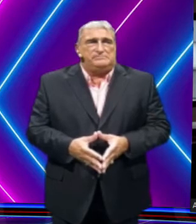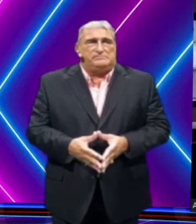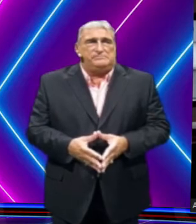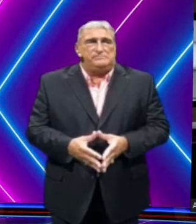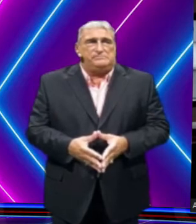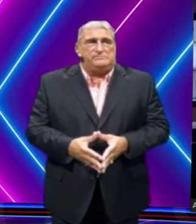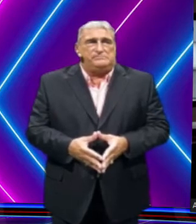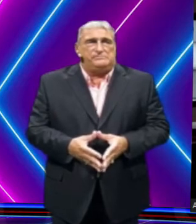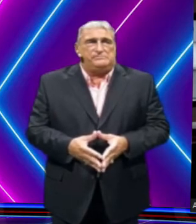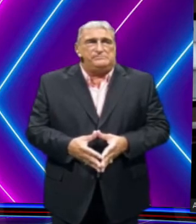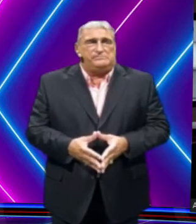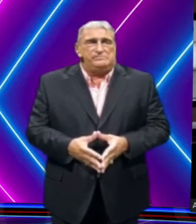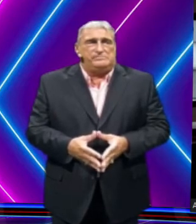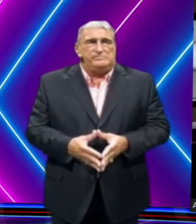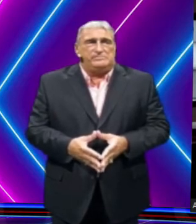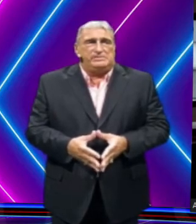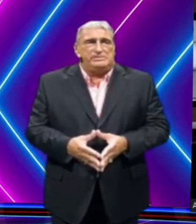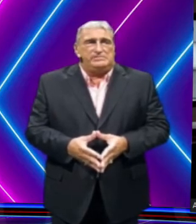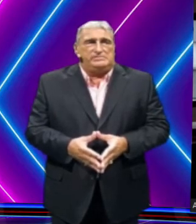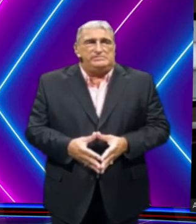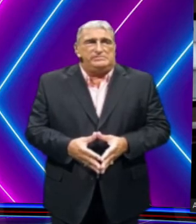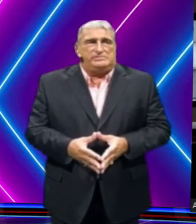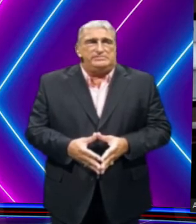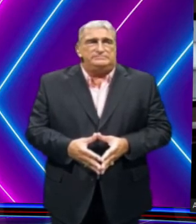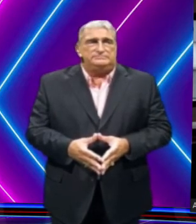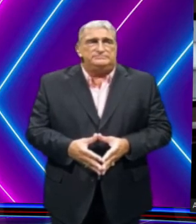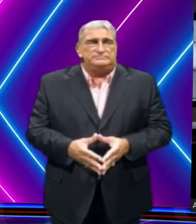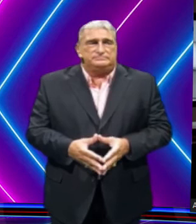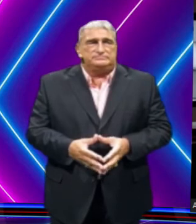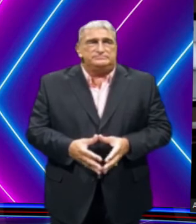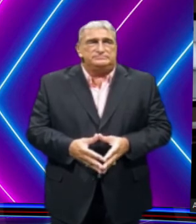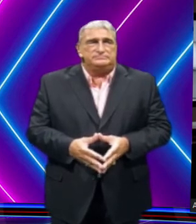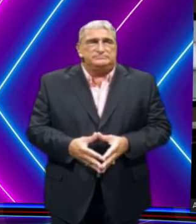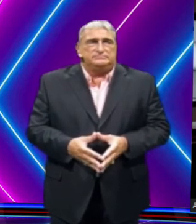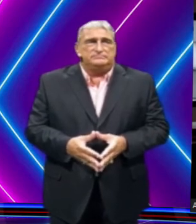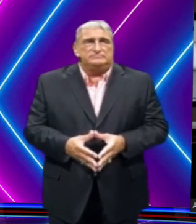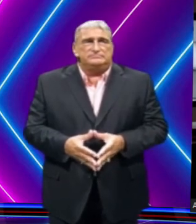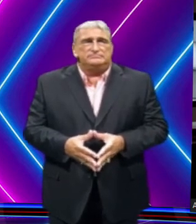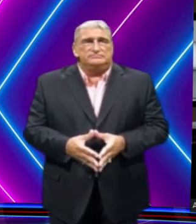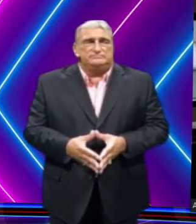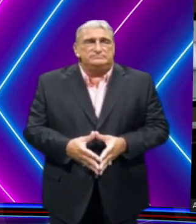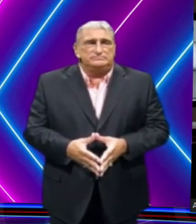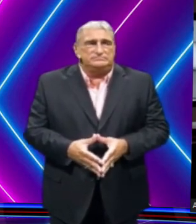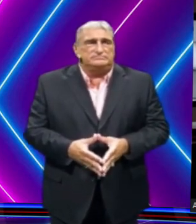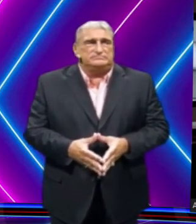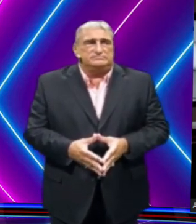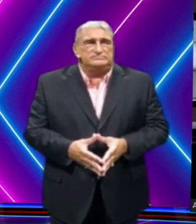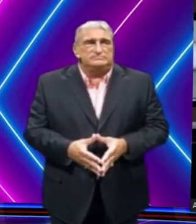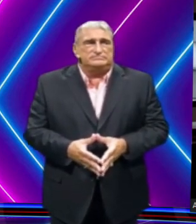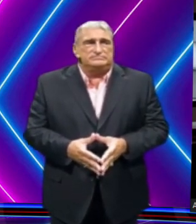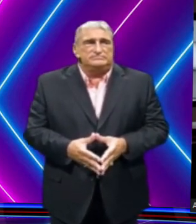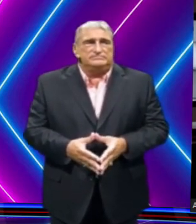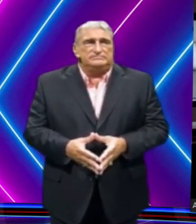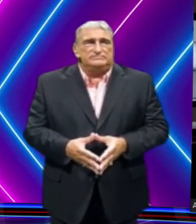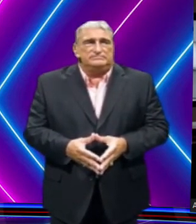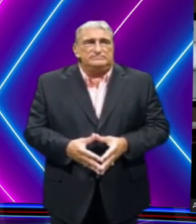para que me cuenten una historia que ya la sé, ¿está? Y que tiene un tufillo